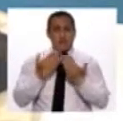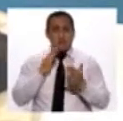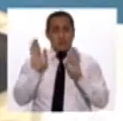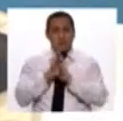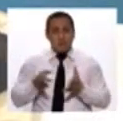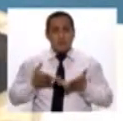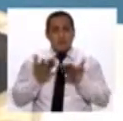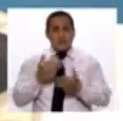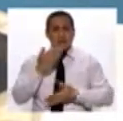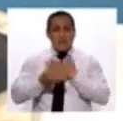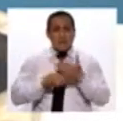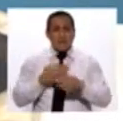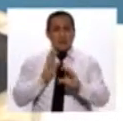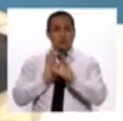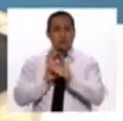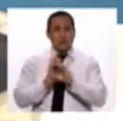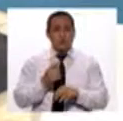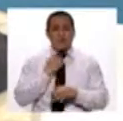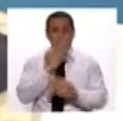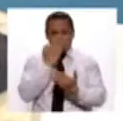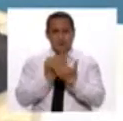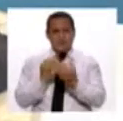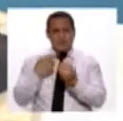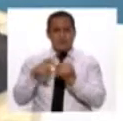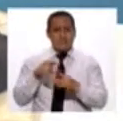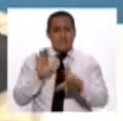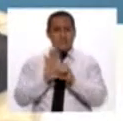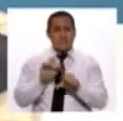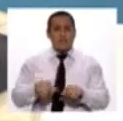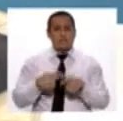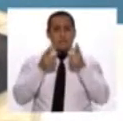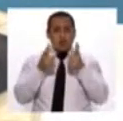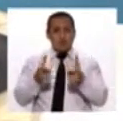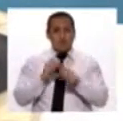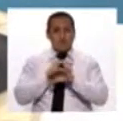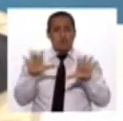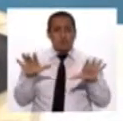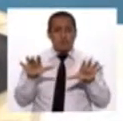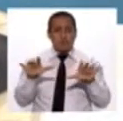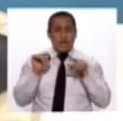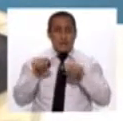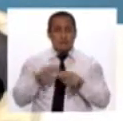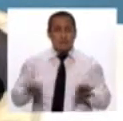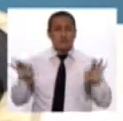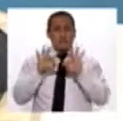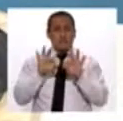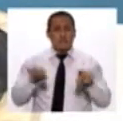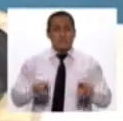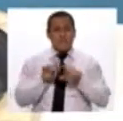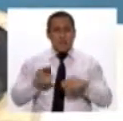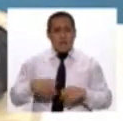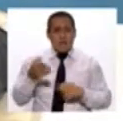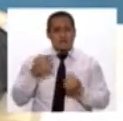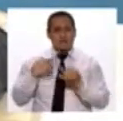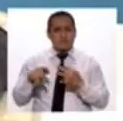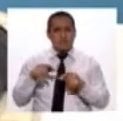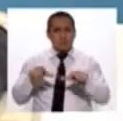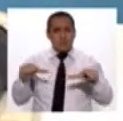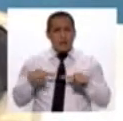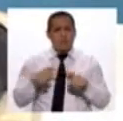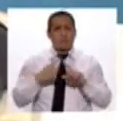de darle vigencia a la Constitución frente a otras leyes es a través del llamado control difuso. Entonces, esto existe en todos